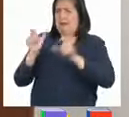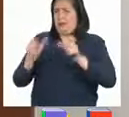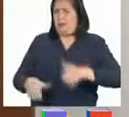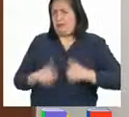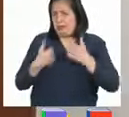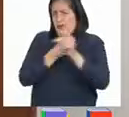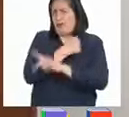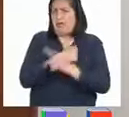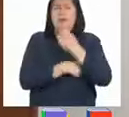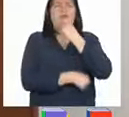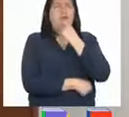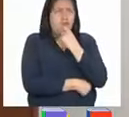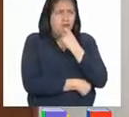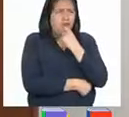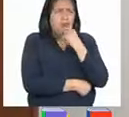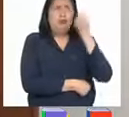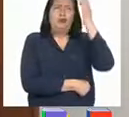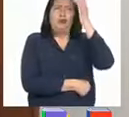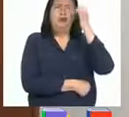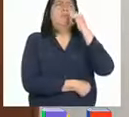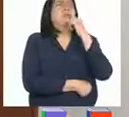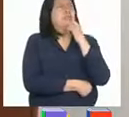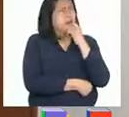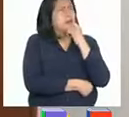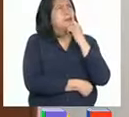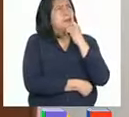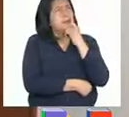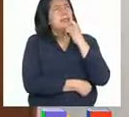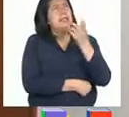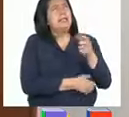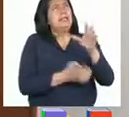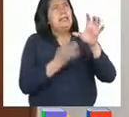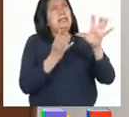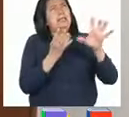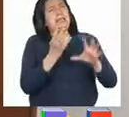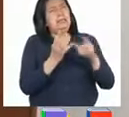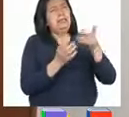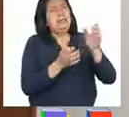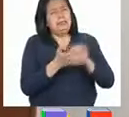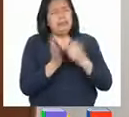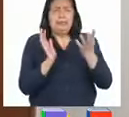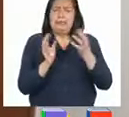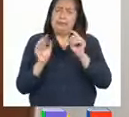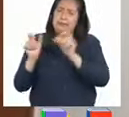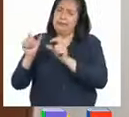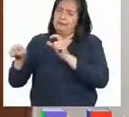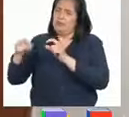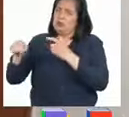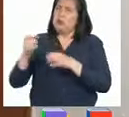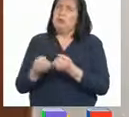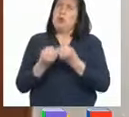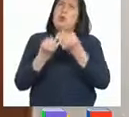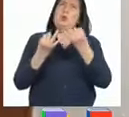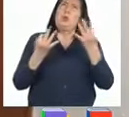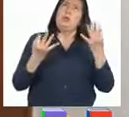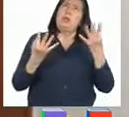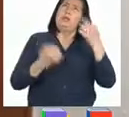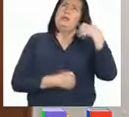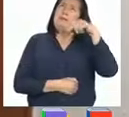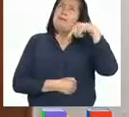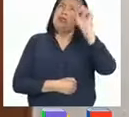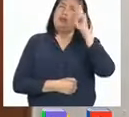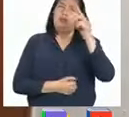país. Entonces comencé a reflexionar en todas las características de la población que pueden ser contadas en